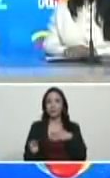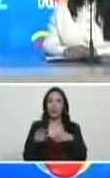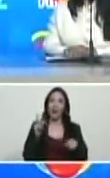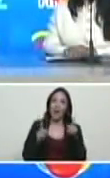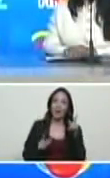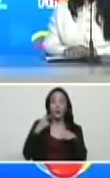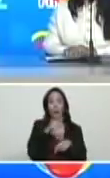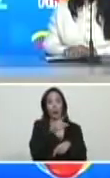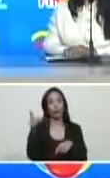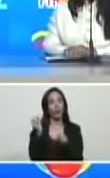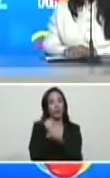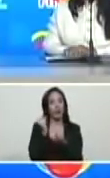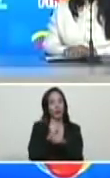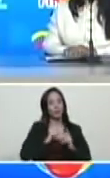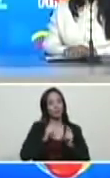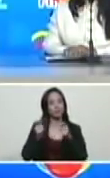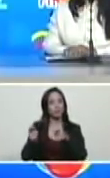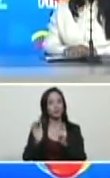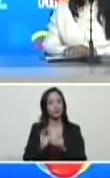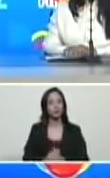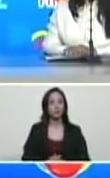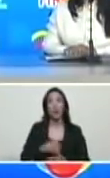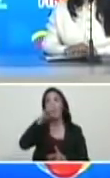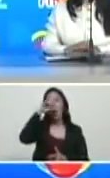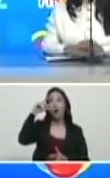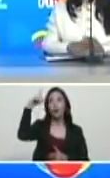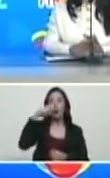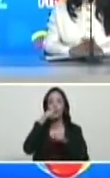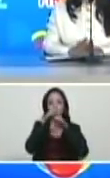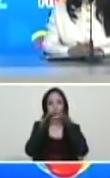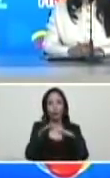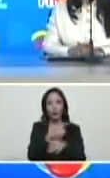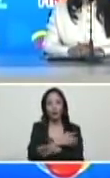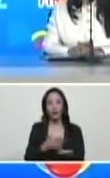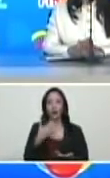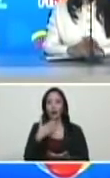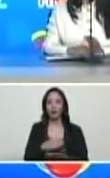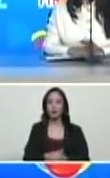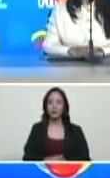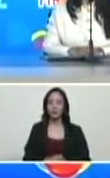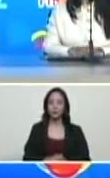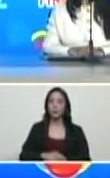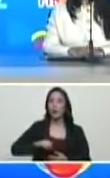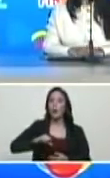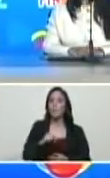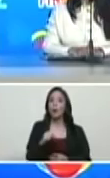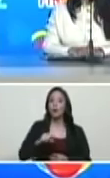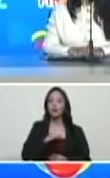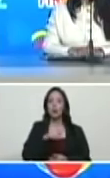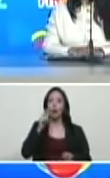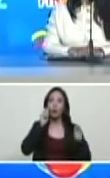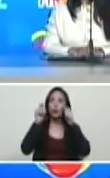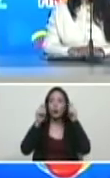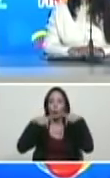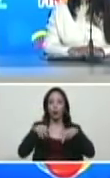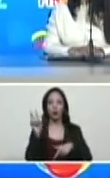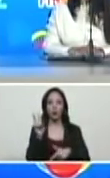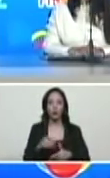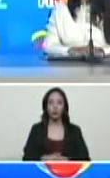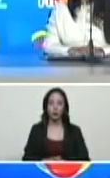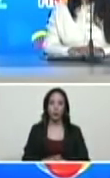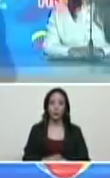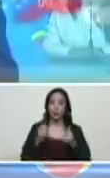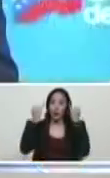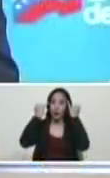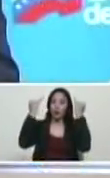Así nos toca a nosotros. Gracias. Que Dios los bendiga. La Policía Turística de Venezuela es una